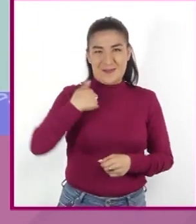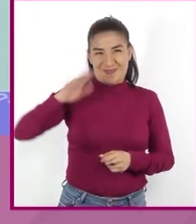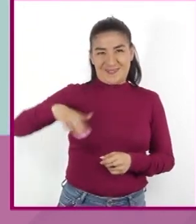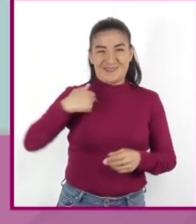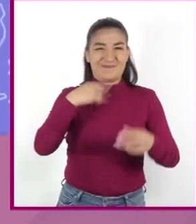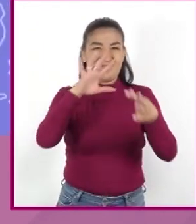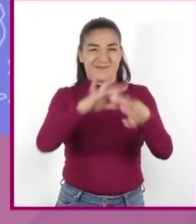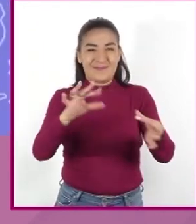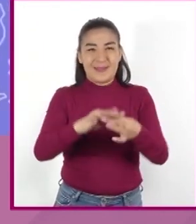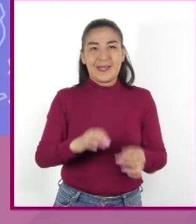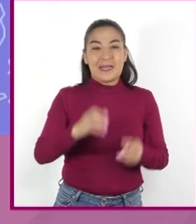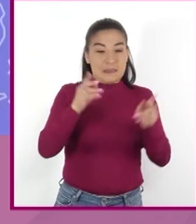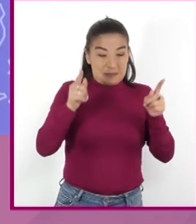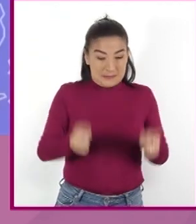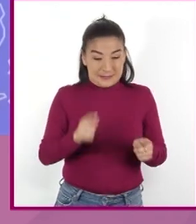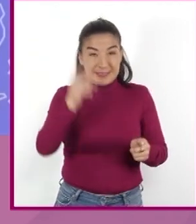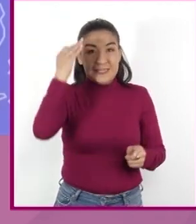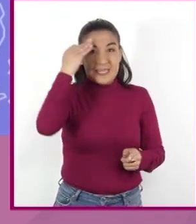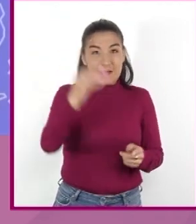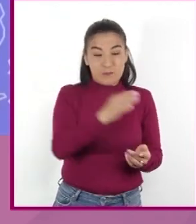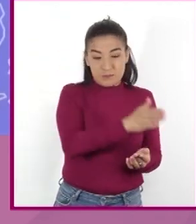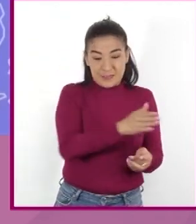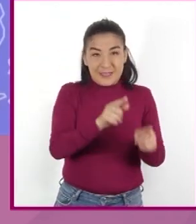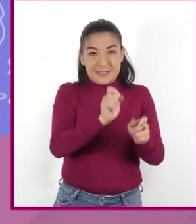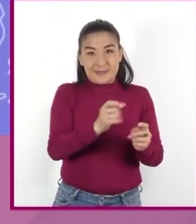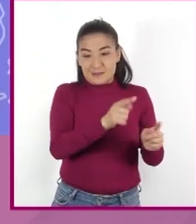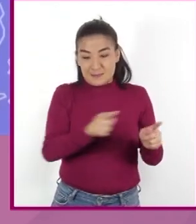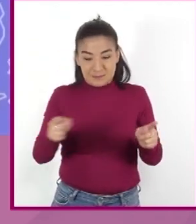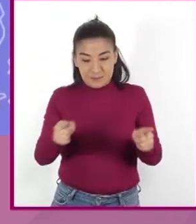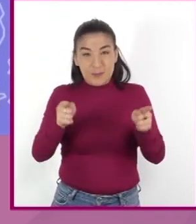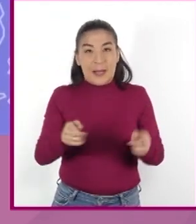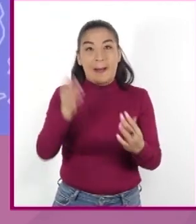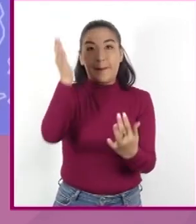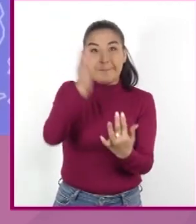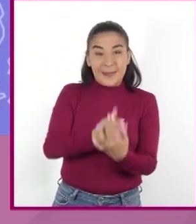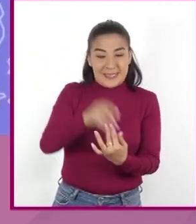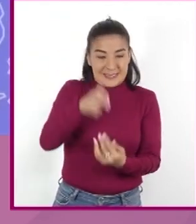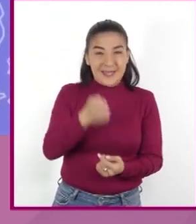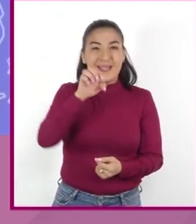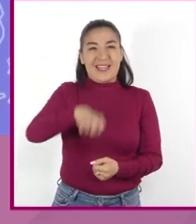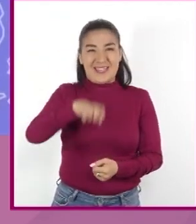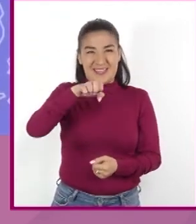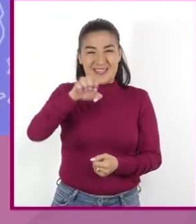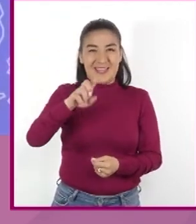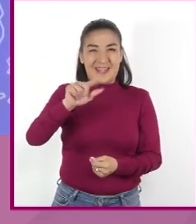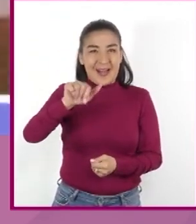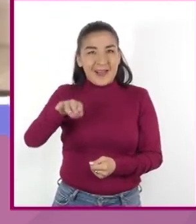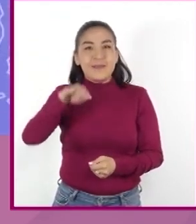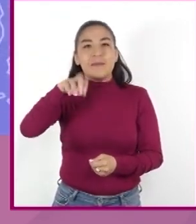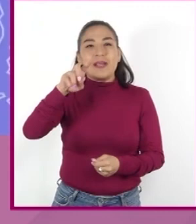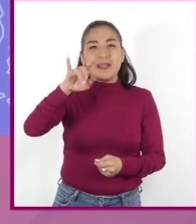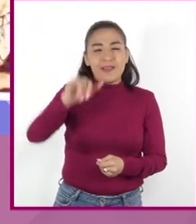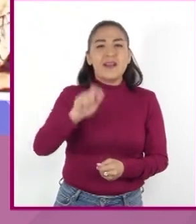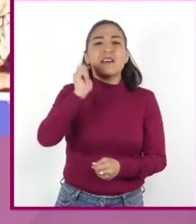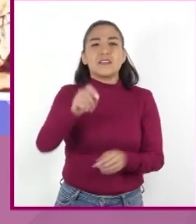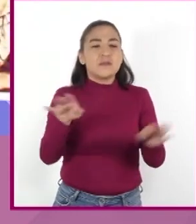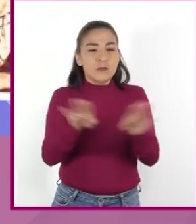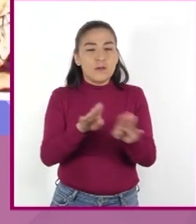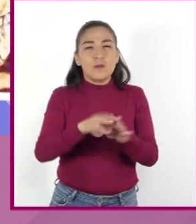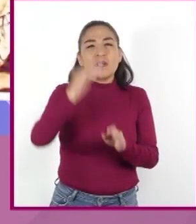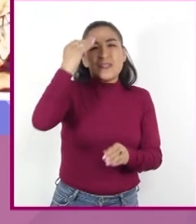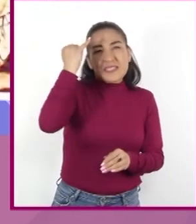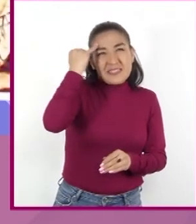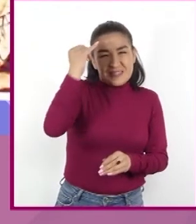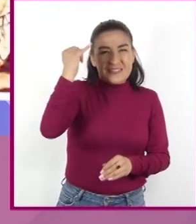en la Edad Media, Europa vivía una época en la que el conocimiento de la vida y el mundo estaban dominados por